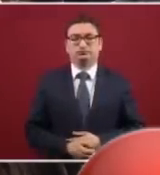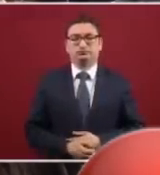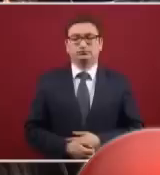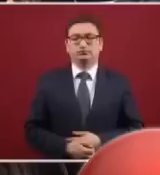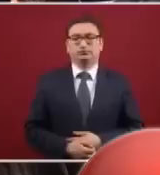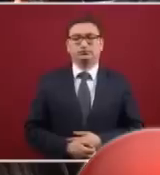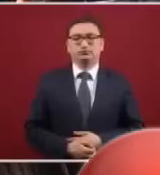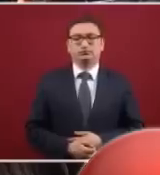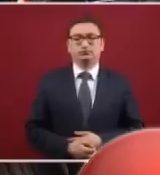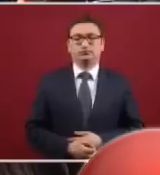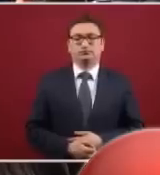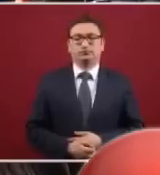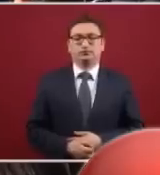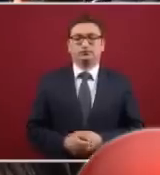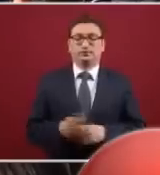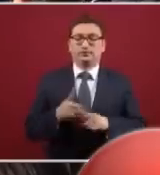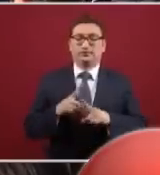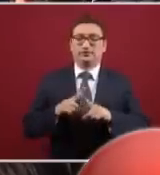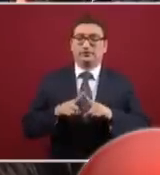Al contrario,